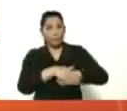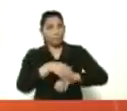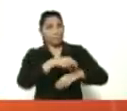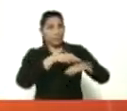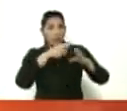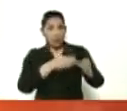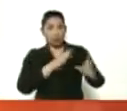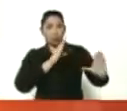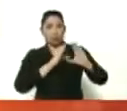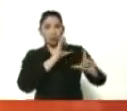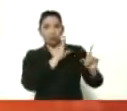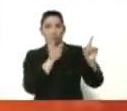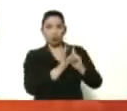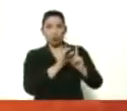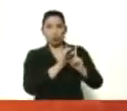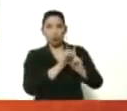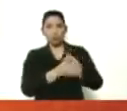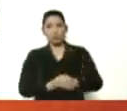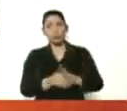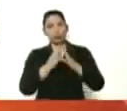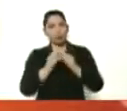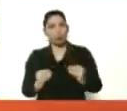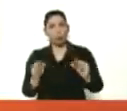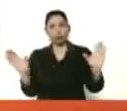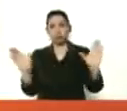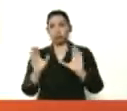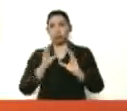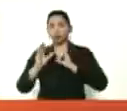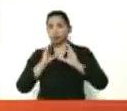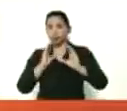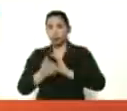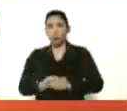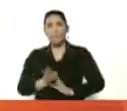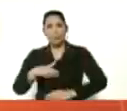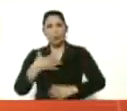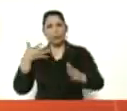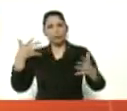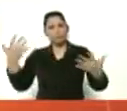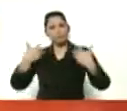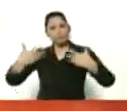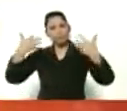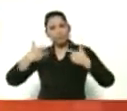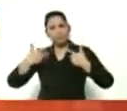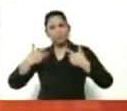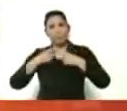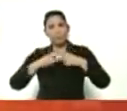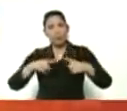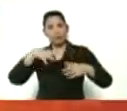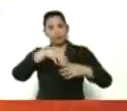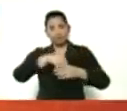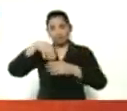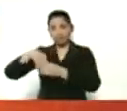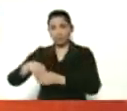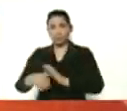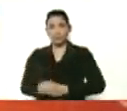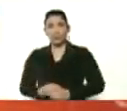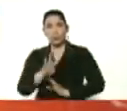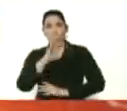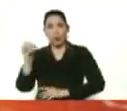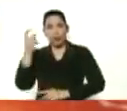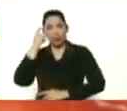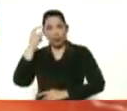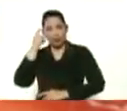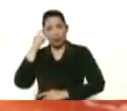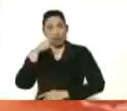y Cultura, y a todos los medios de comunicación, poder orientarnos para la cuarentena. Y para